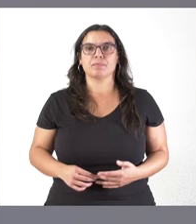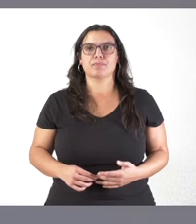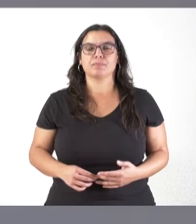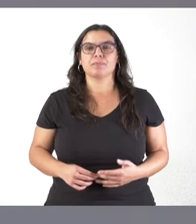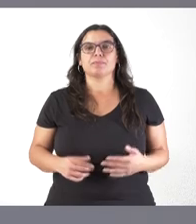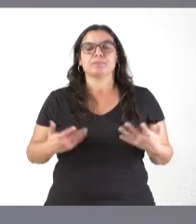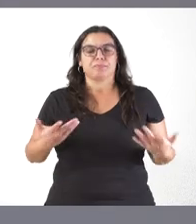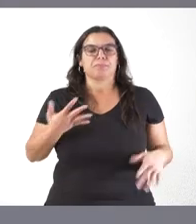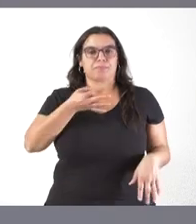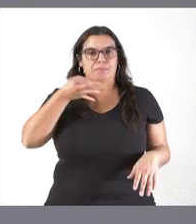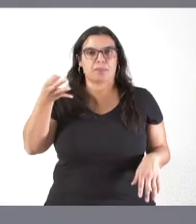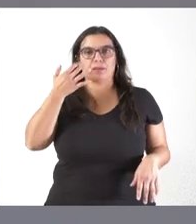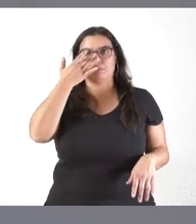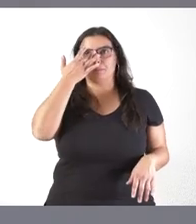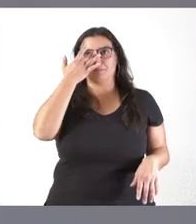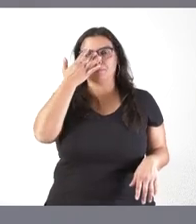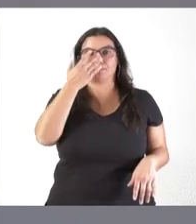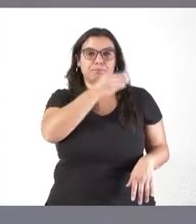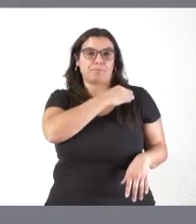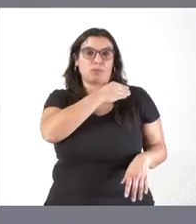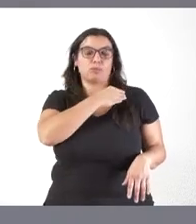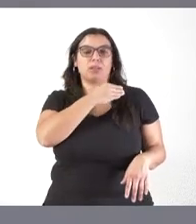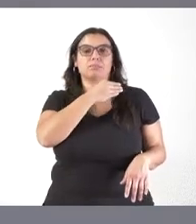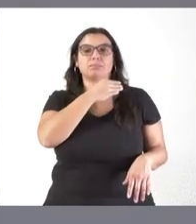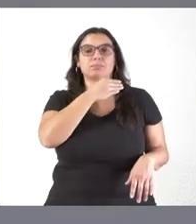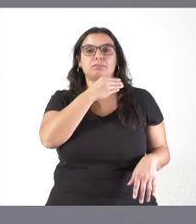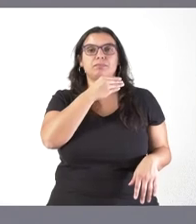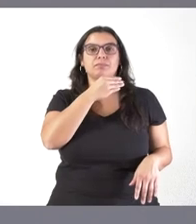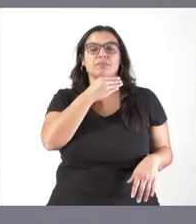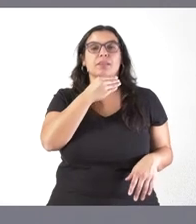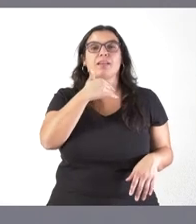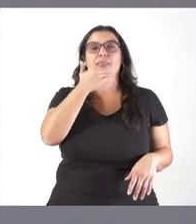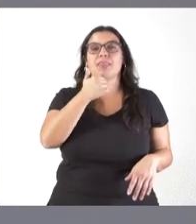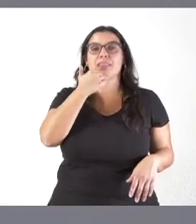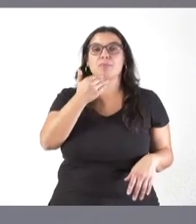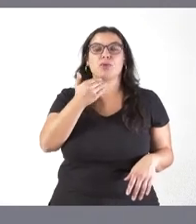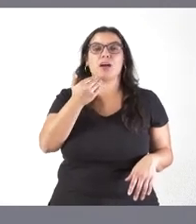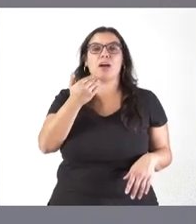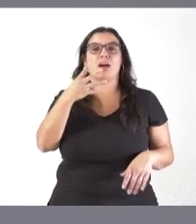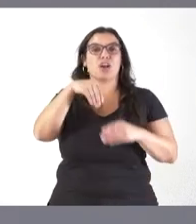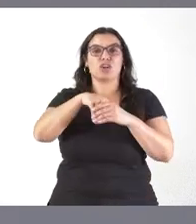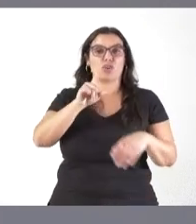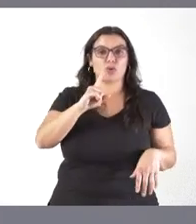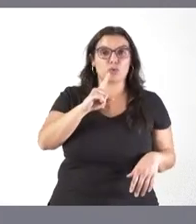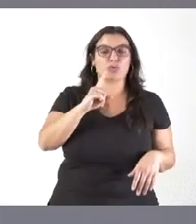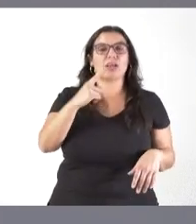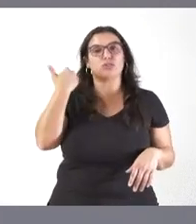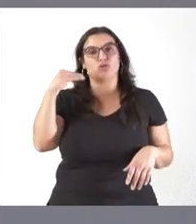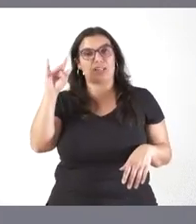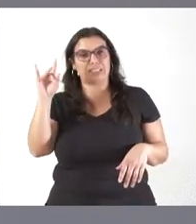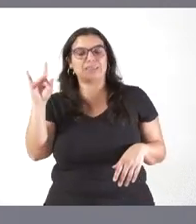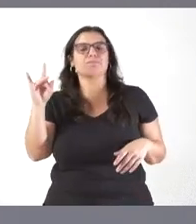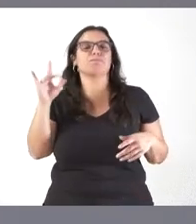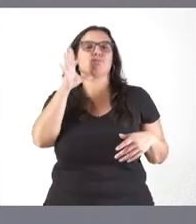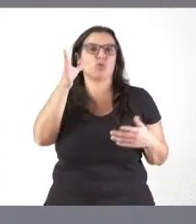pues efectivamente me preguntaba que cuál podía ser el motivo por el que haya entrado inicialmente Soria y Zamora